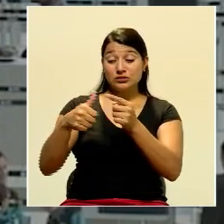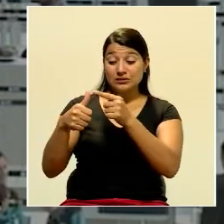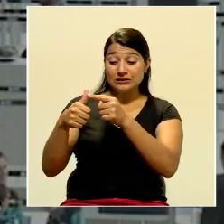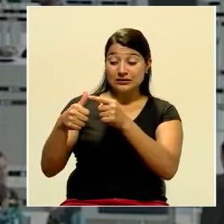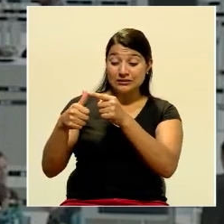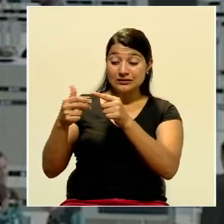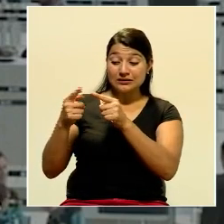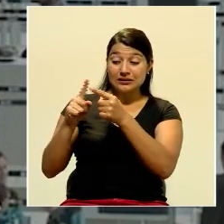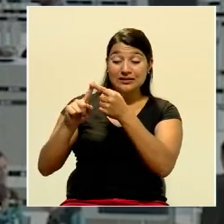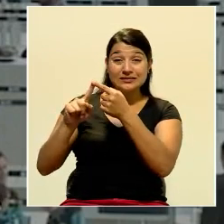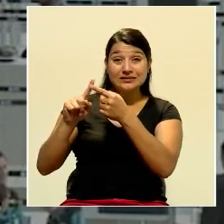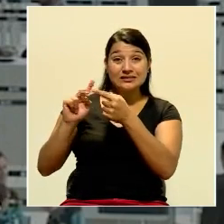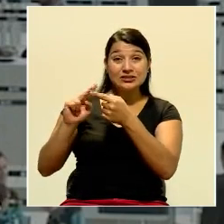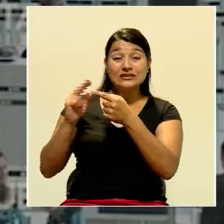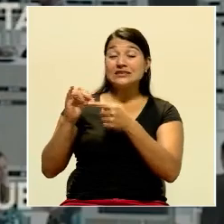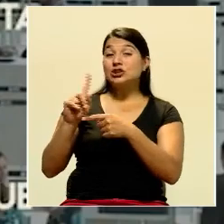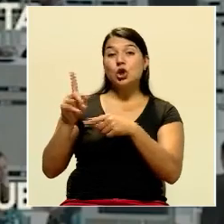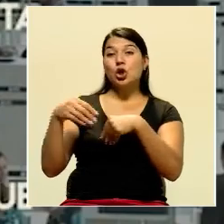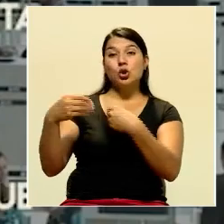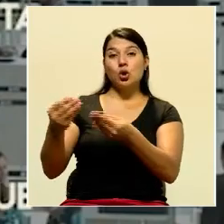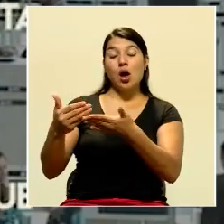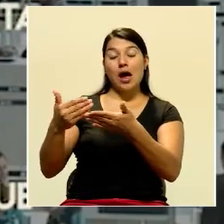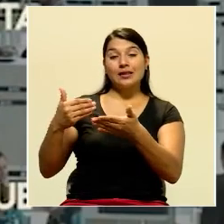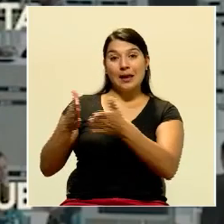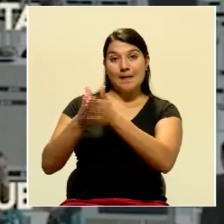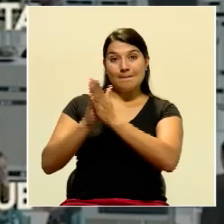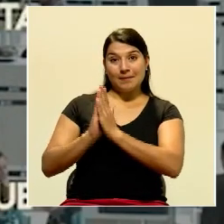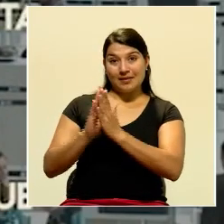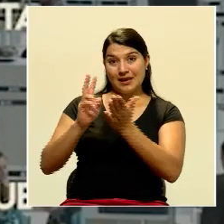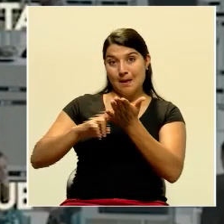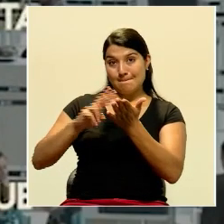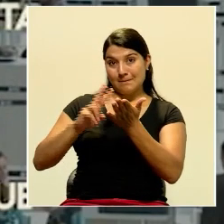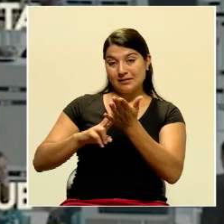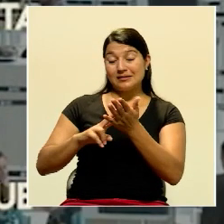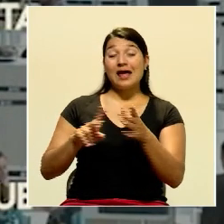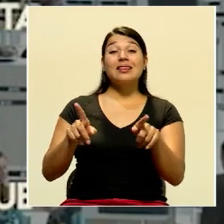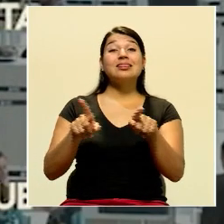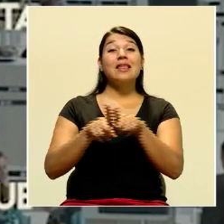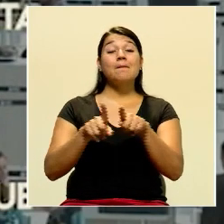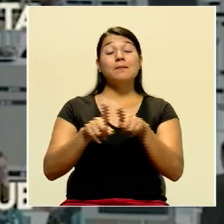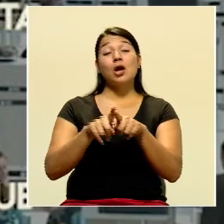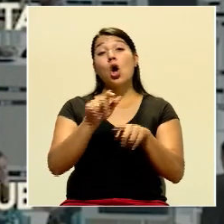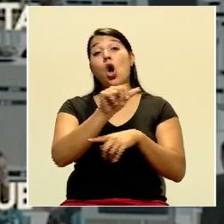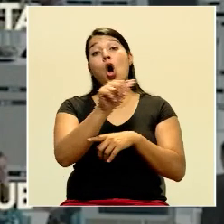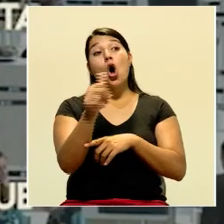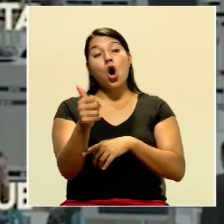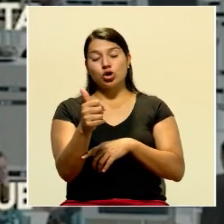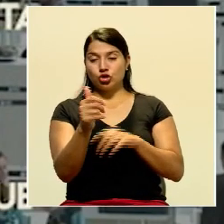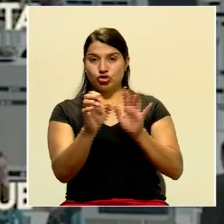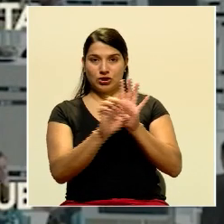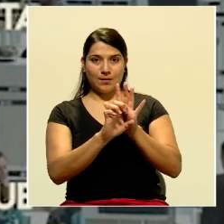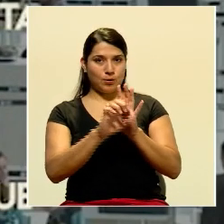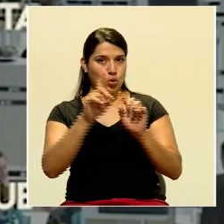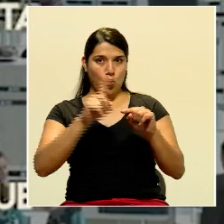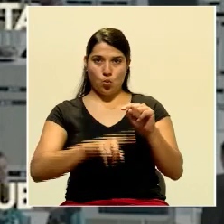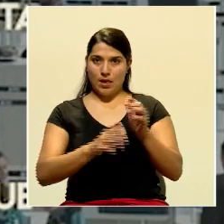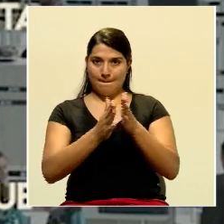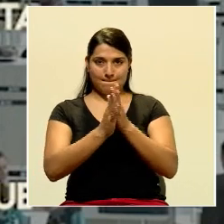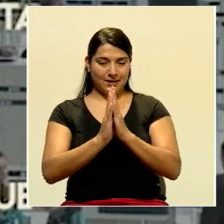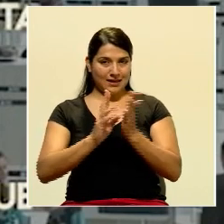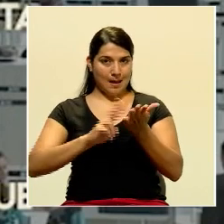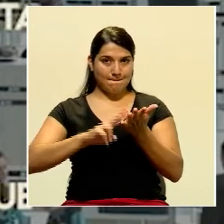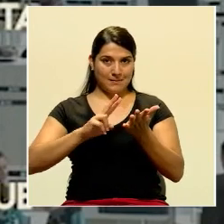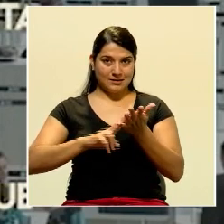solicitud de visa previa. Pero además de esto, existen otros casos que no proceden para solicitar la